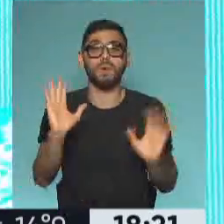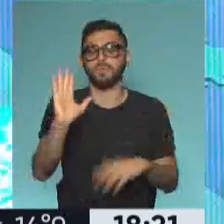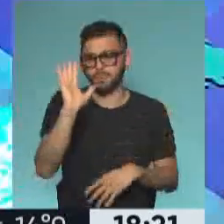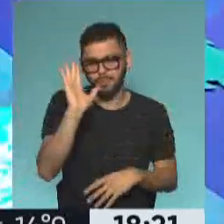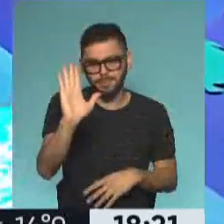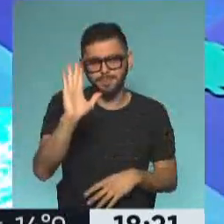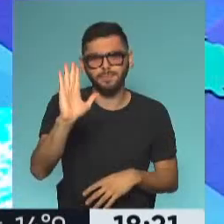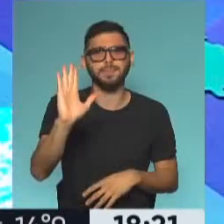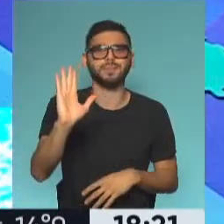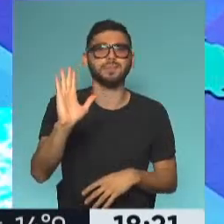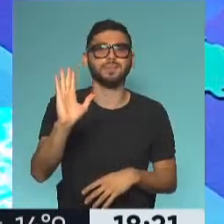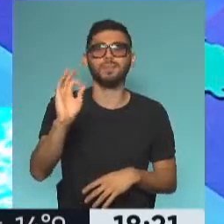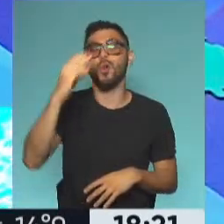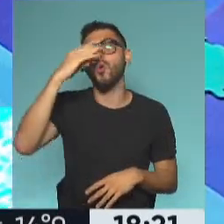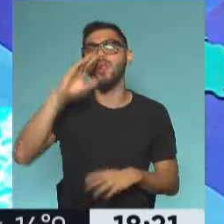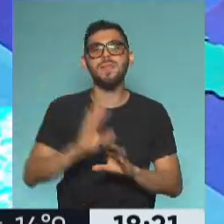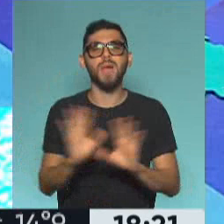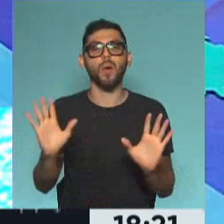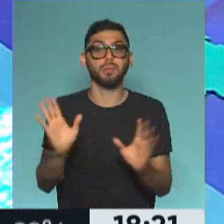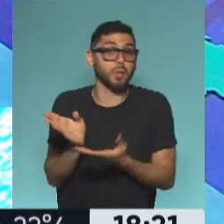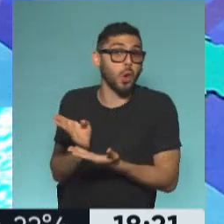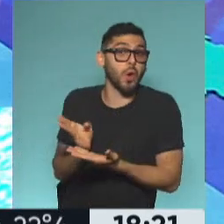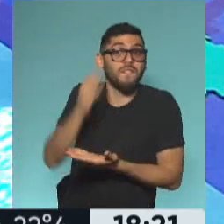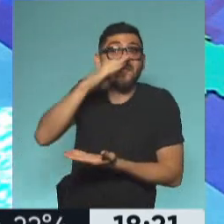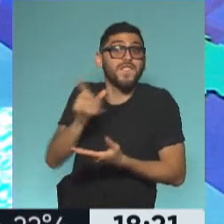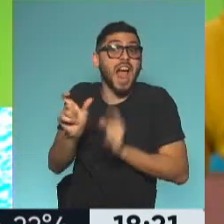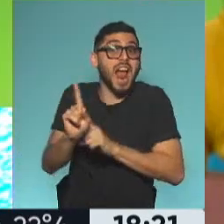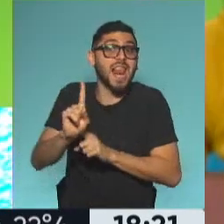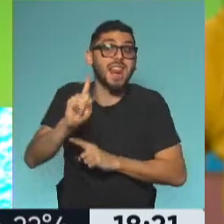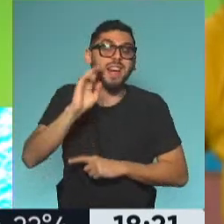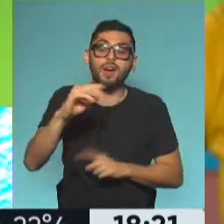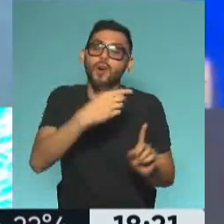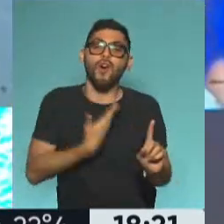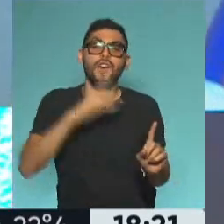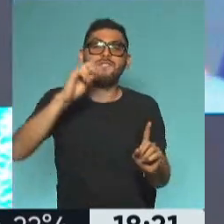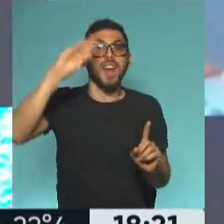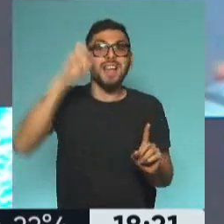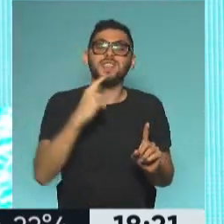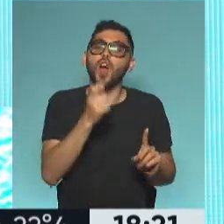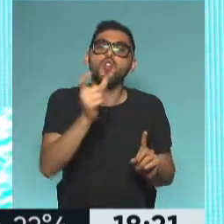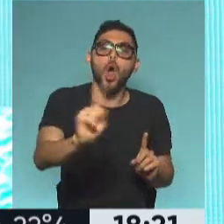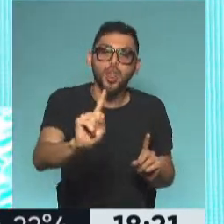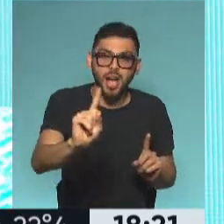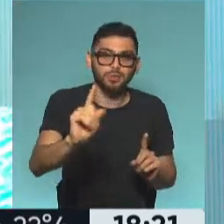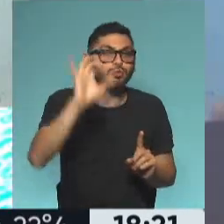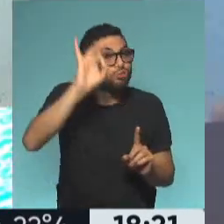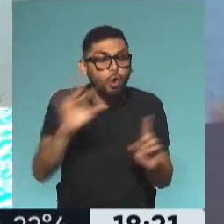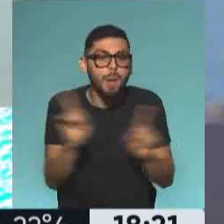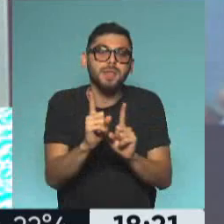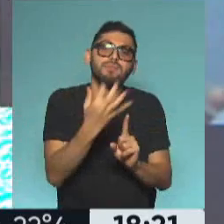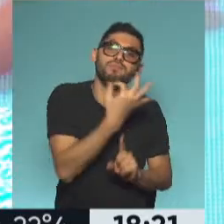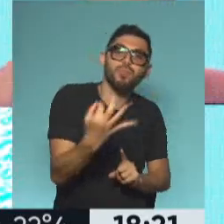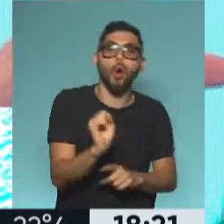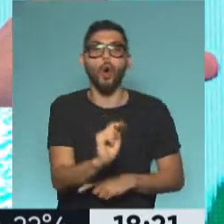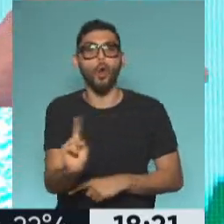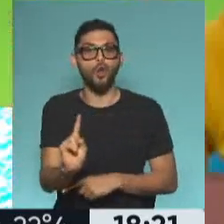Va a responder por última vez. Sí. Va a responder. No, es el y Francesca, cuello del usted útero. No diga la respuesta, si es correcto o incorrecta. ¿Está?